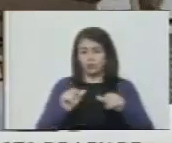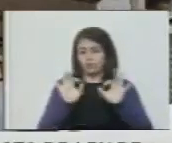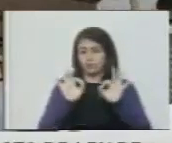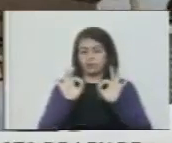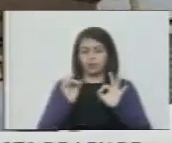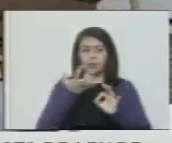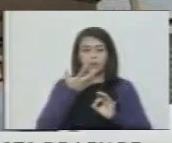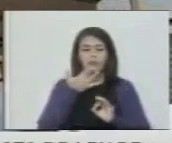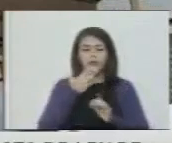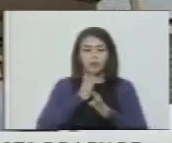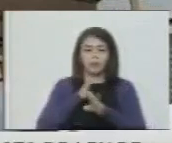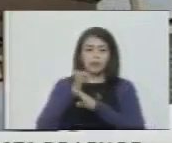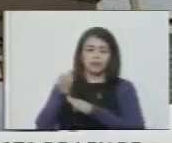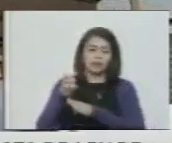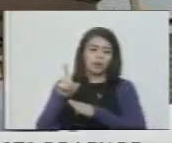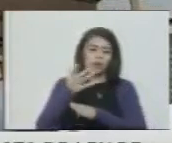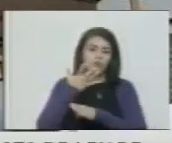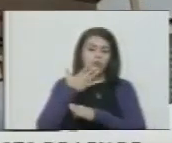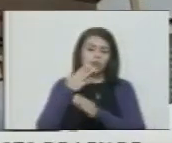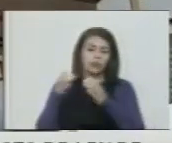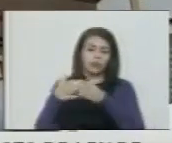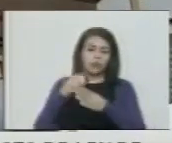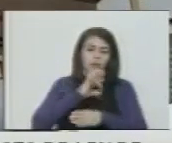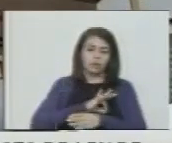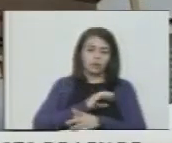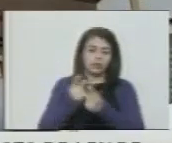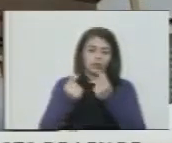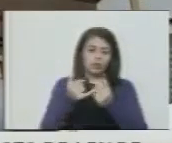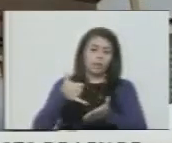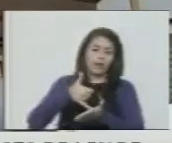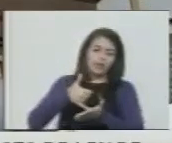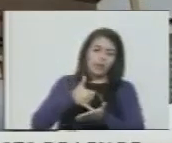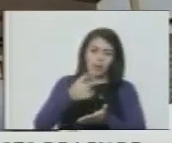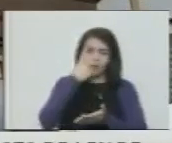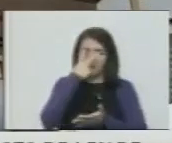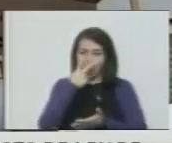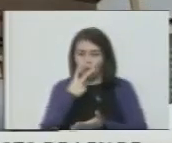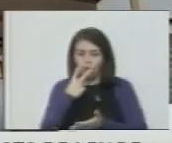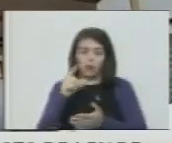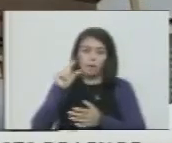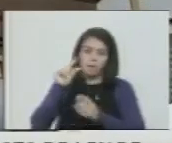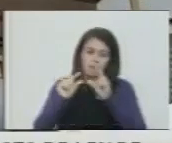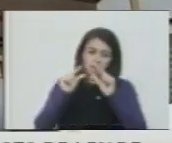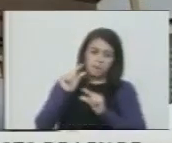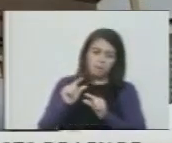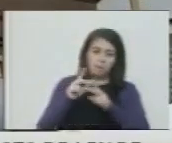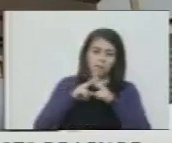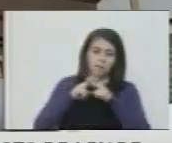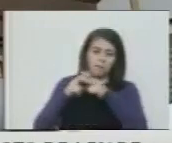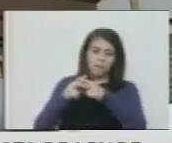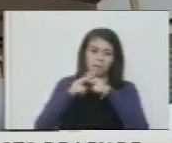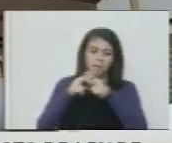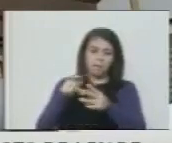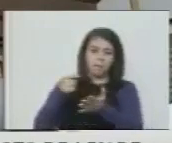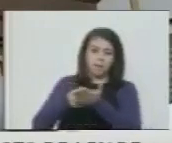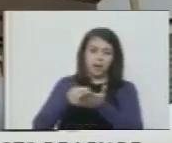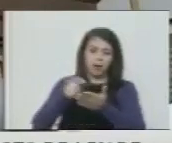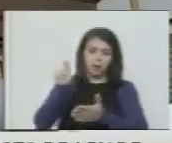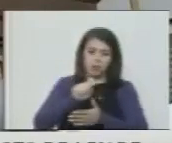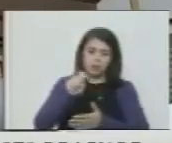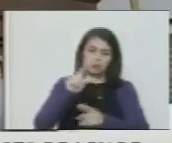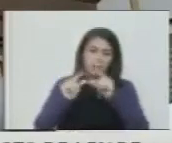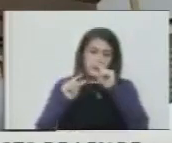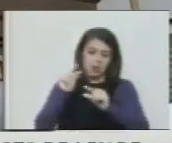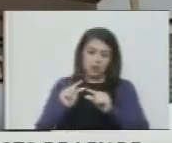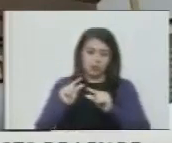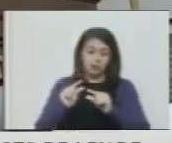específicos, direccionado a sectores socioeconómicos vulnerables, con sumas aseguradas y primas o cuotas al alcance